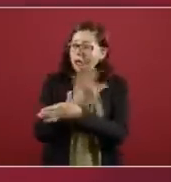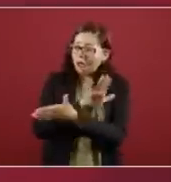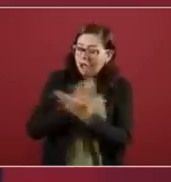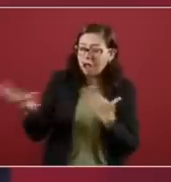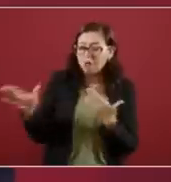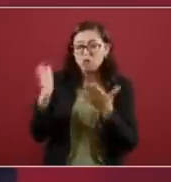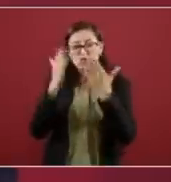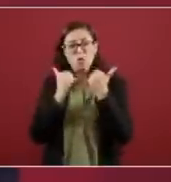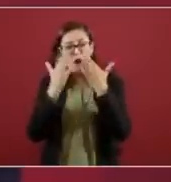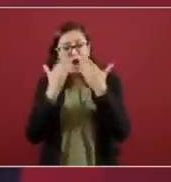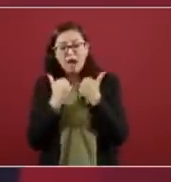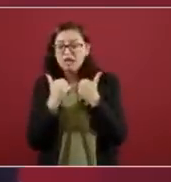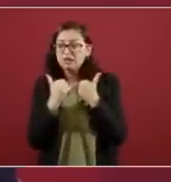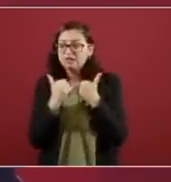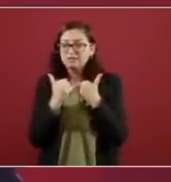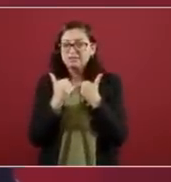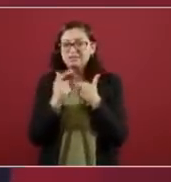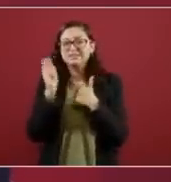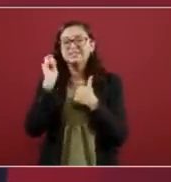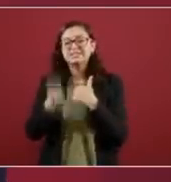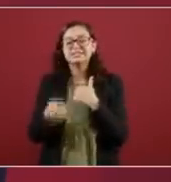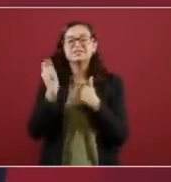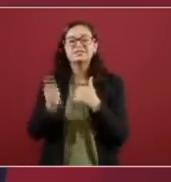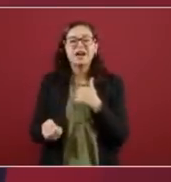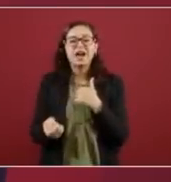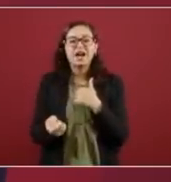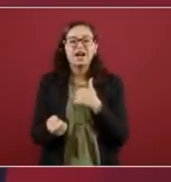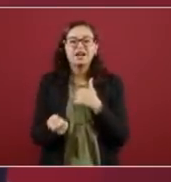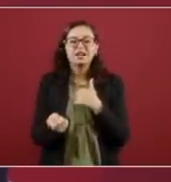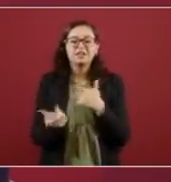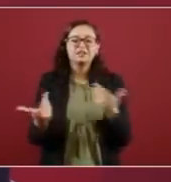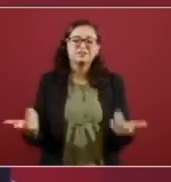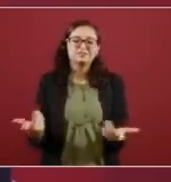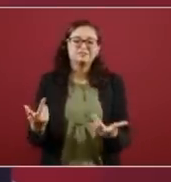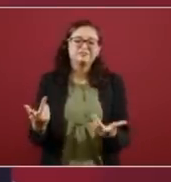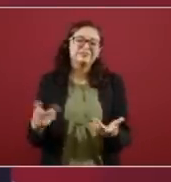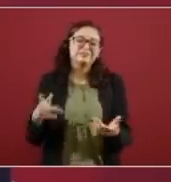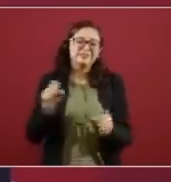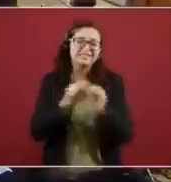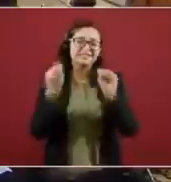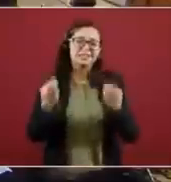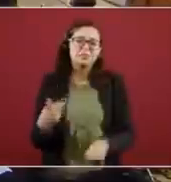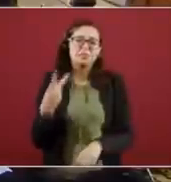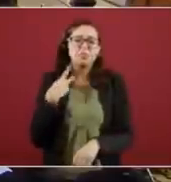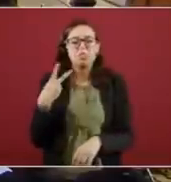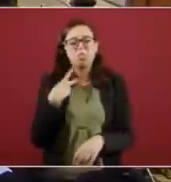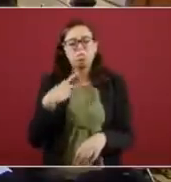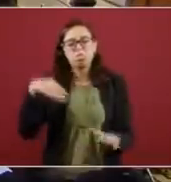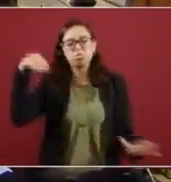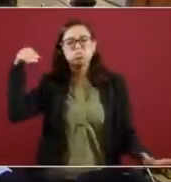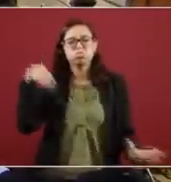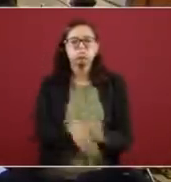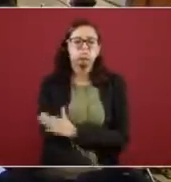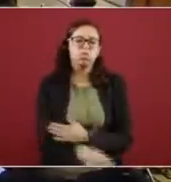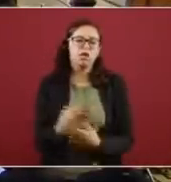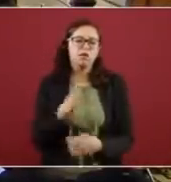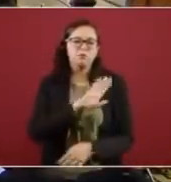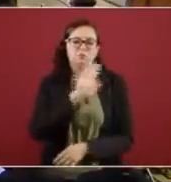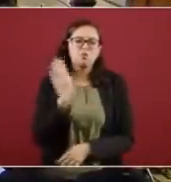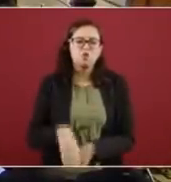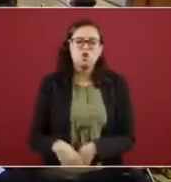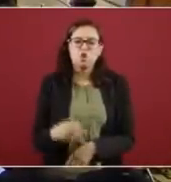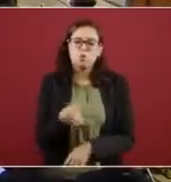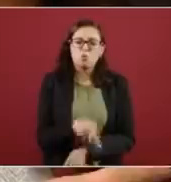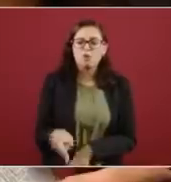qué ya se murió el sistema político democrática o no hay